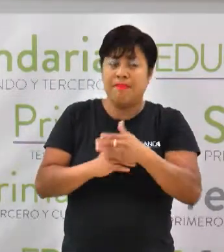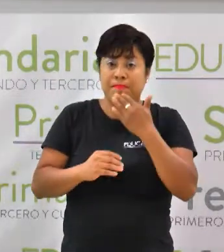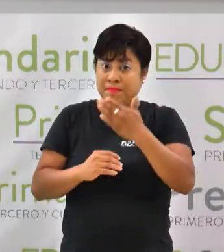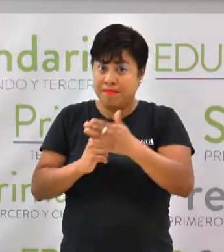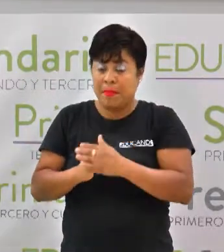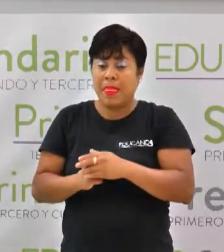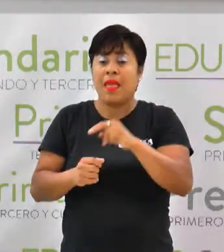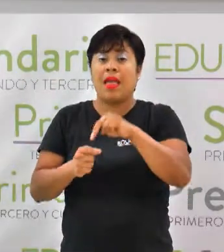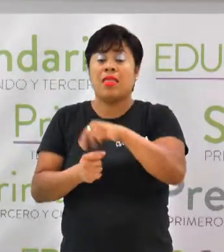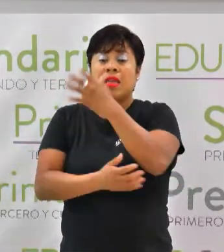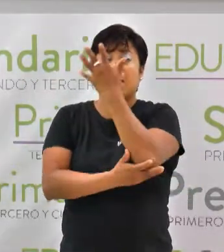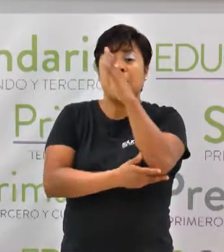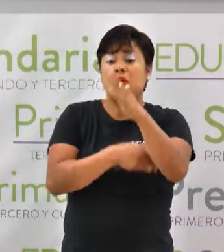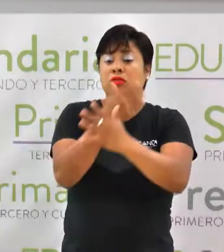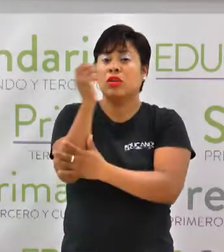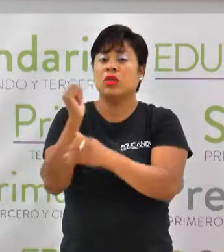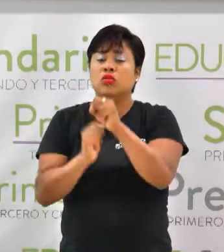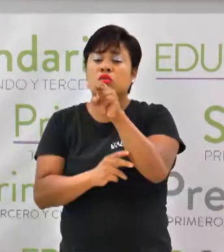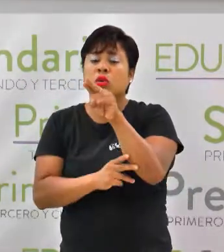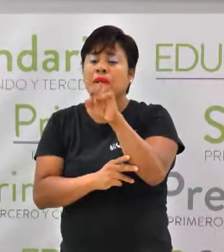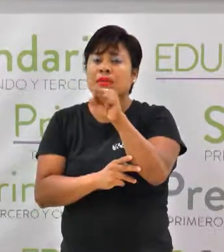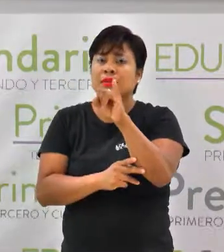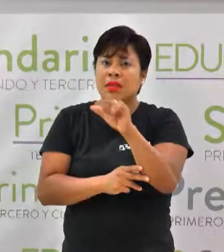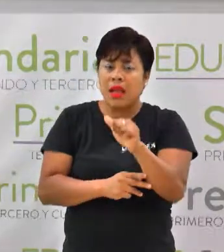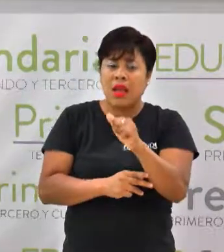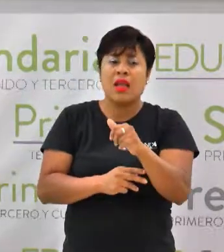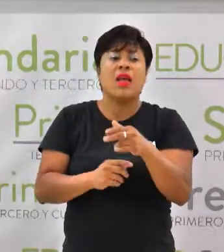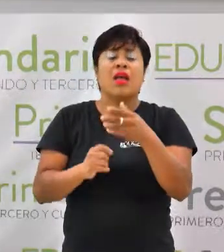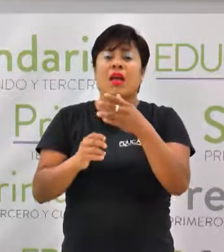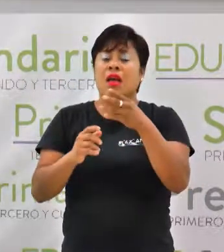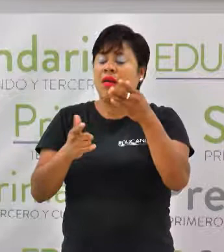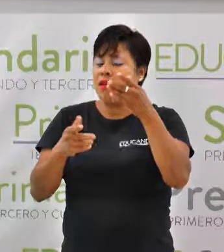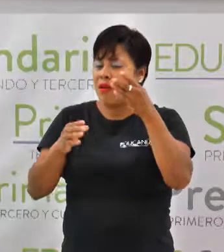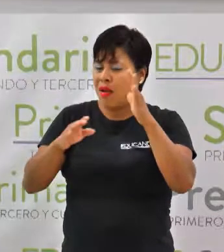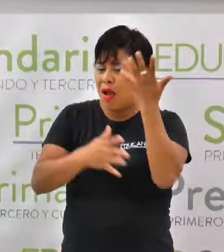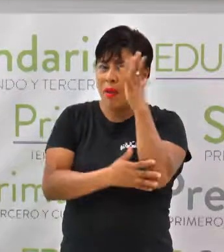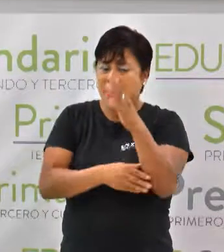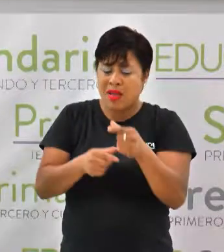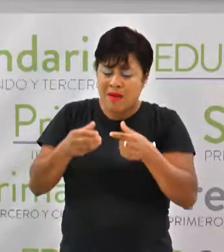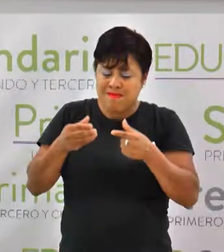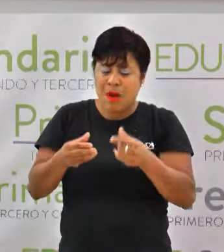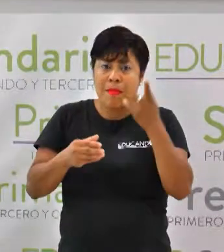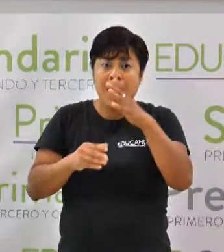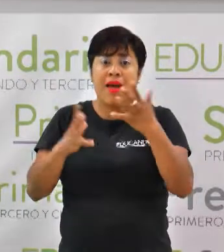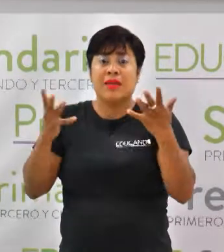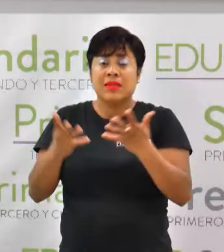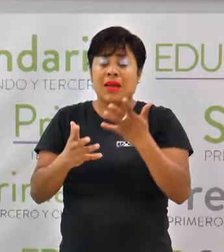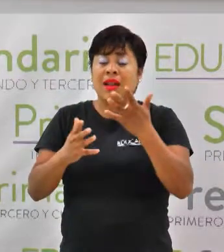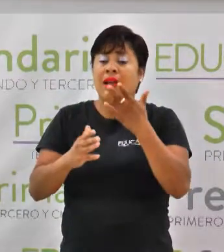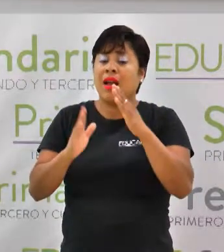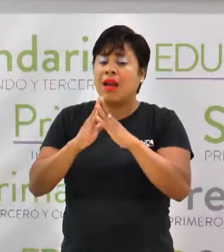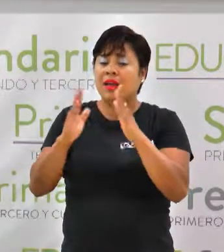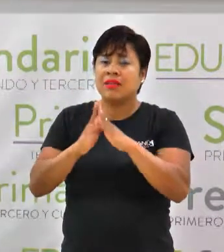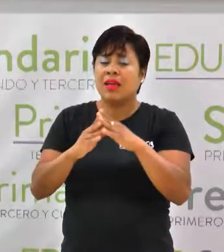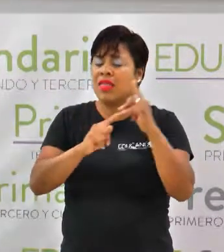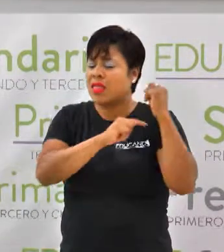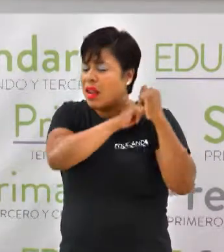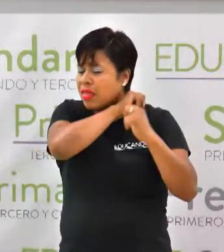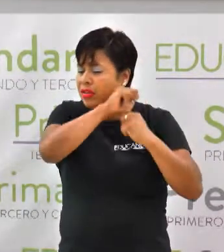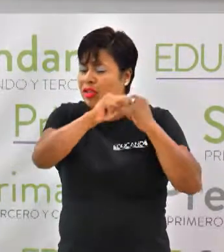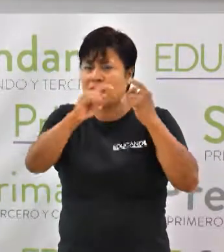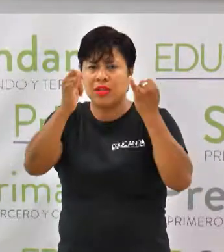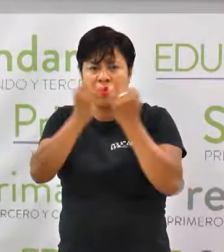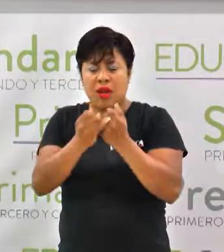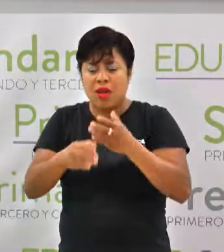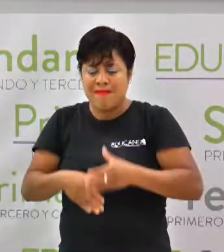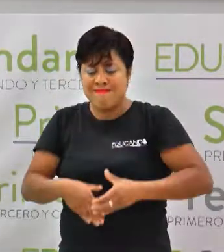Bien. Y en el bosque de Suecia se cortan árboles gruesos para hacer las casas tradicionales